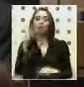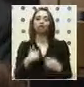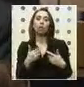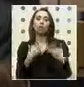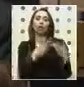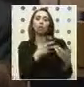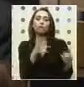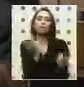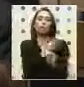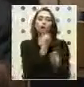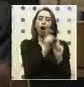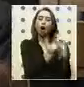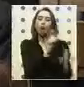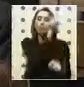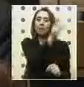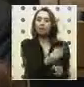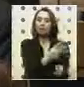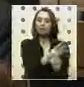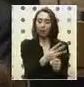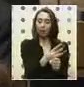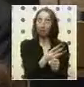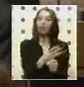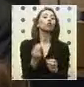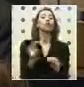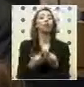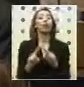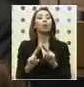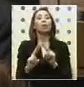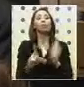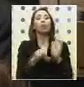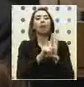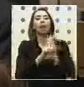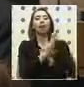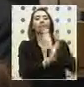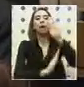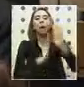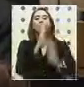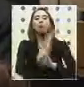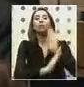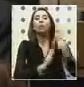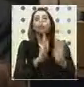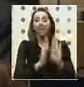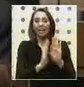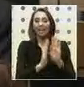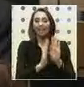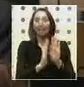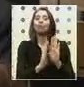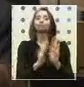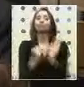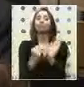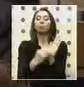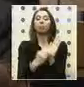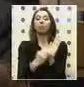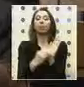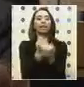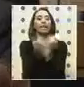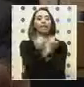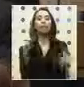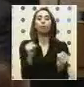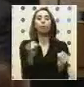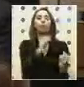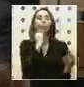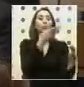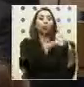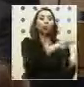mayor. Y lo haremos por medio de una protección jurídica que consiste en declarar incapaz para